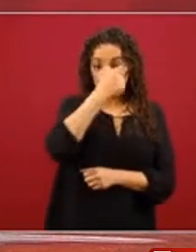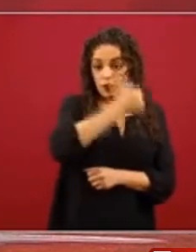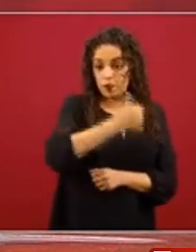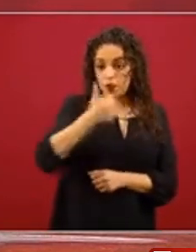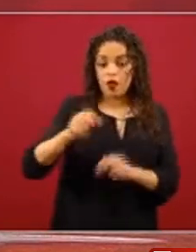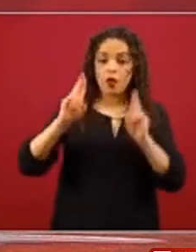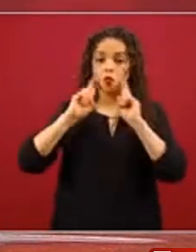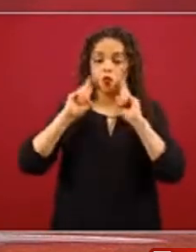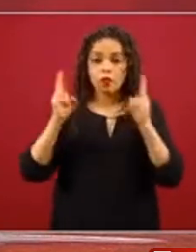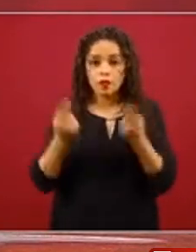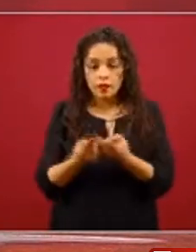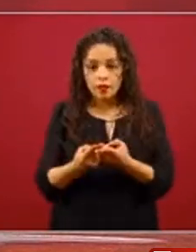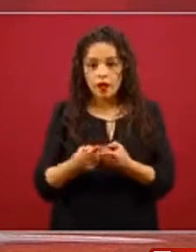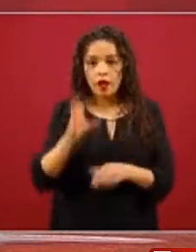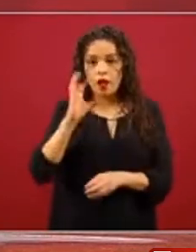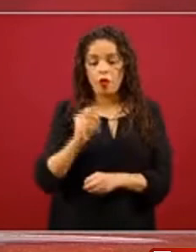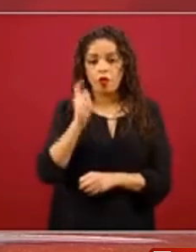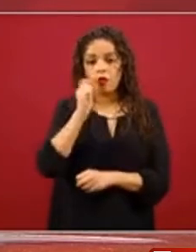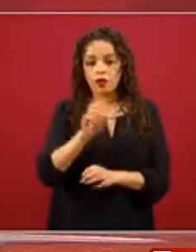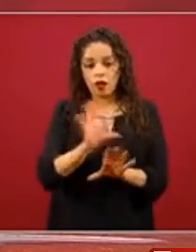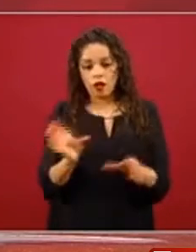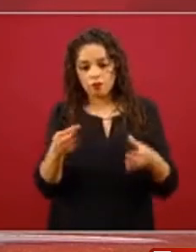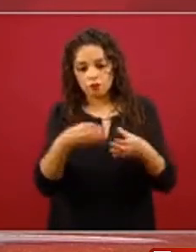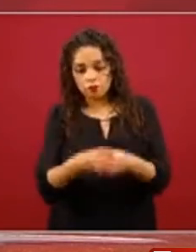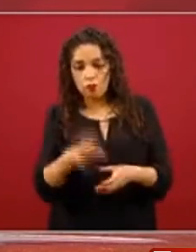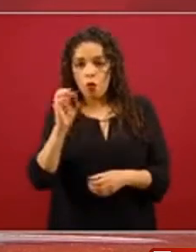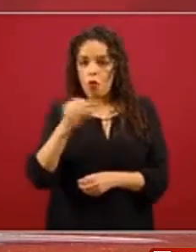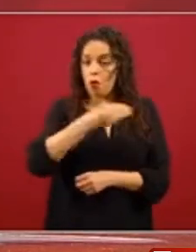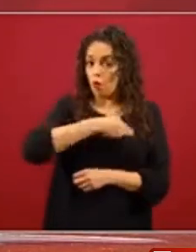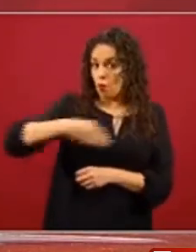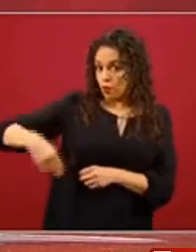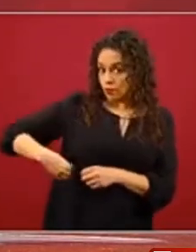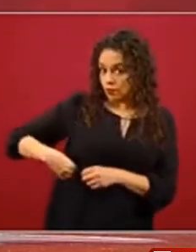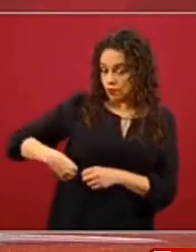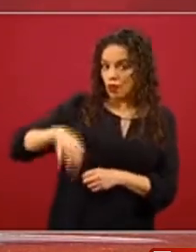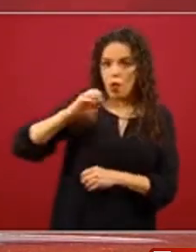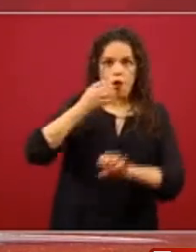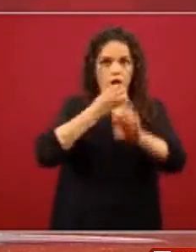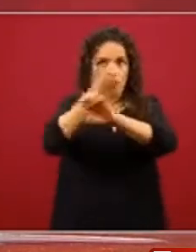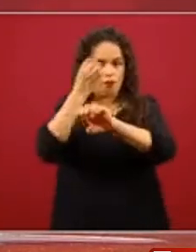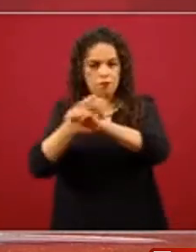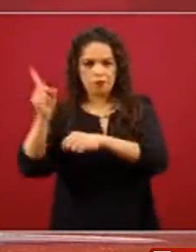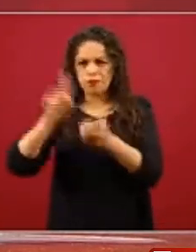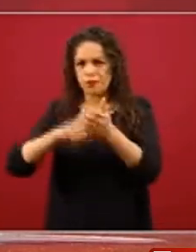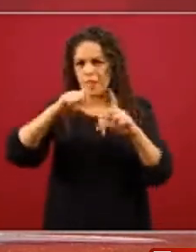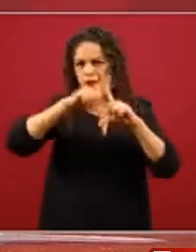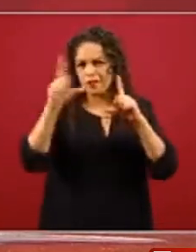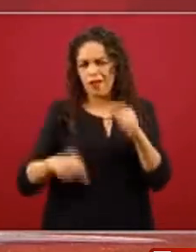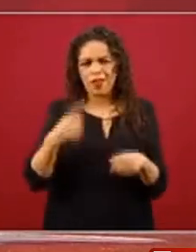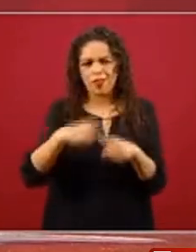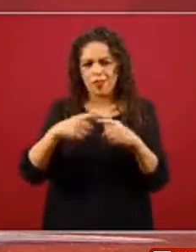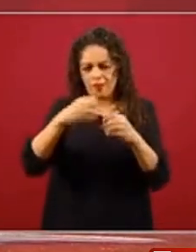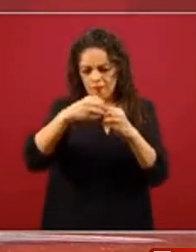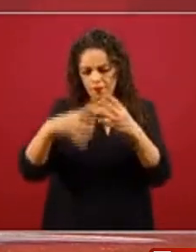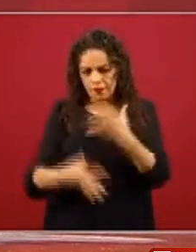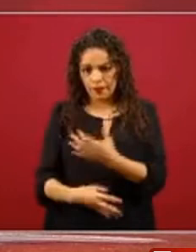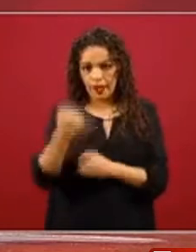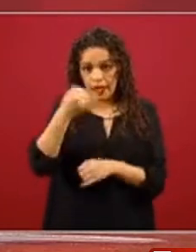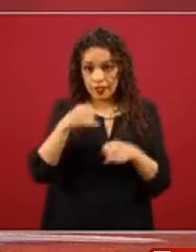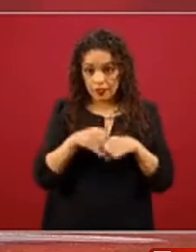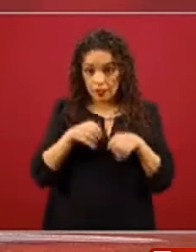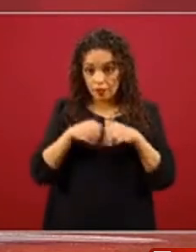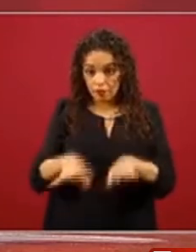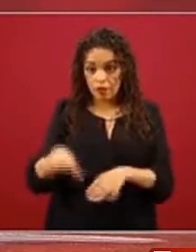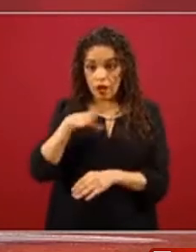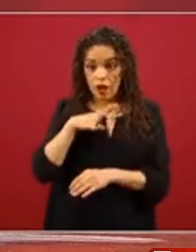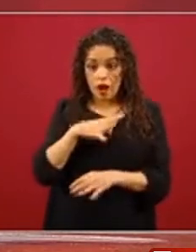unidades, para todo el sector, por cada municipio, inclusive entidad federativa nacional, etcétera. De hecho, toda esta información viene y está en tiempo real